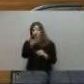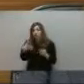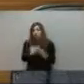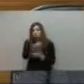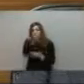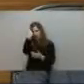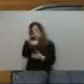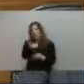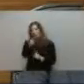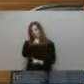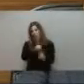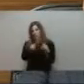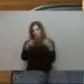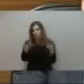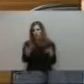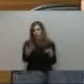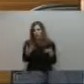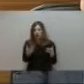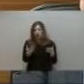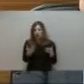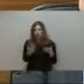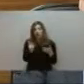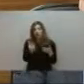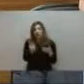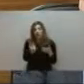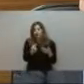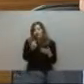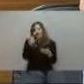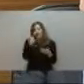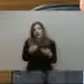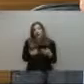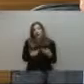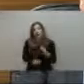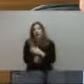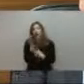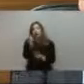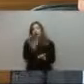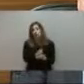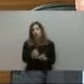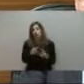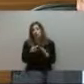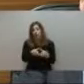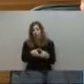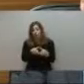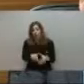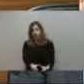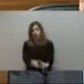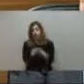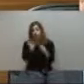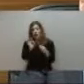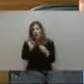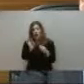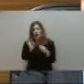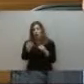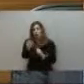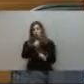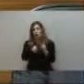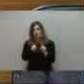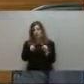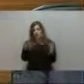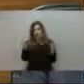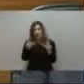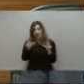sabedor del problema y solo es cuestión de tiempo que vuelvan a producirse hundimientos y averías grandes o pequeñas en toda la